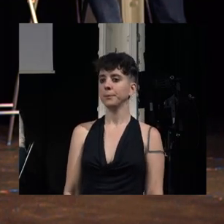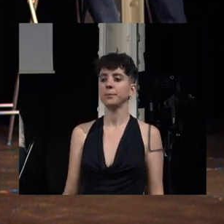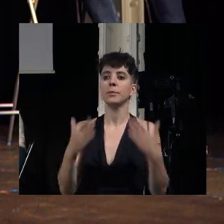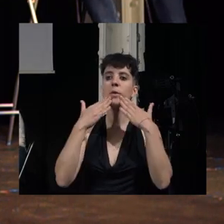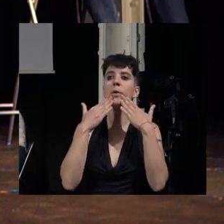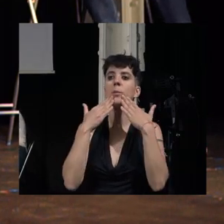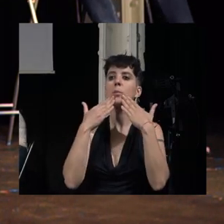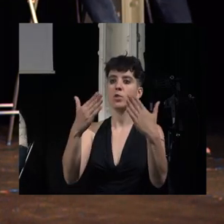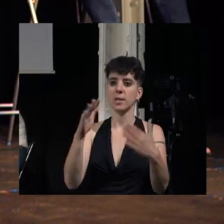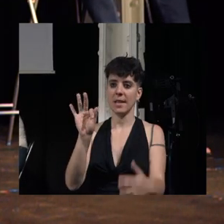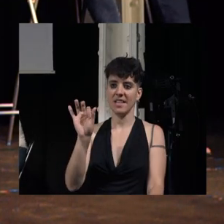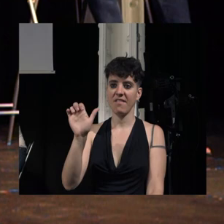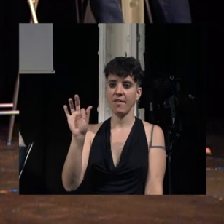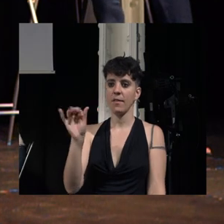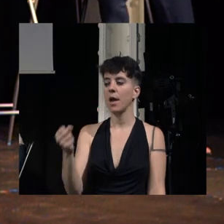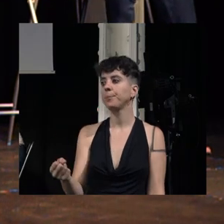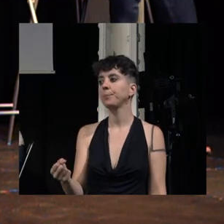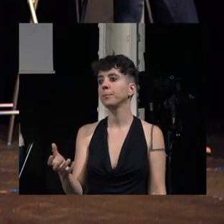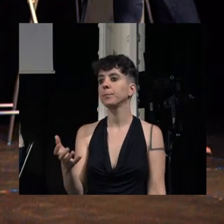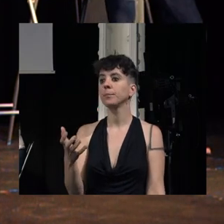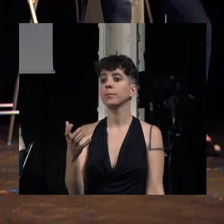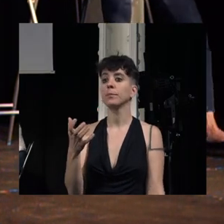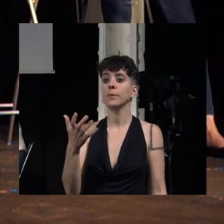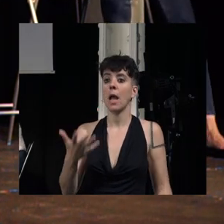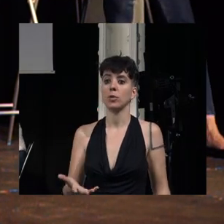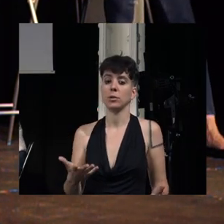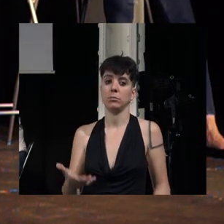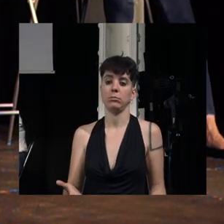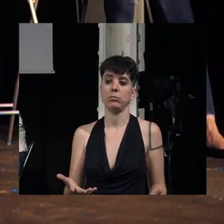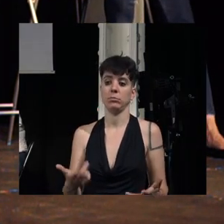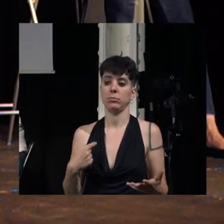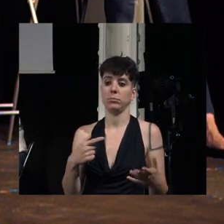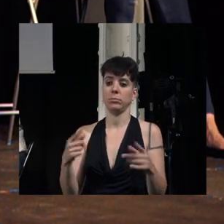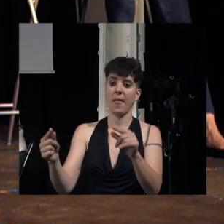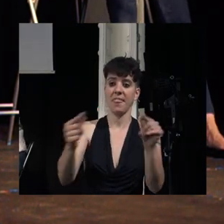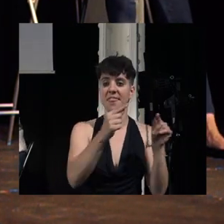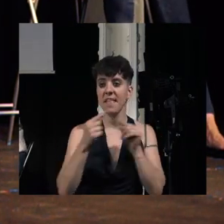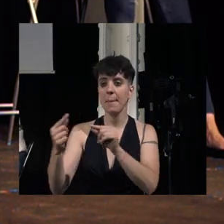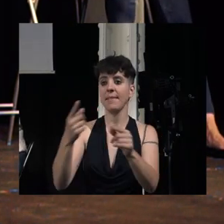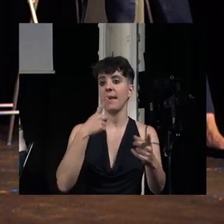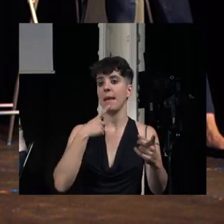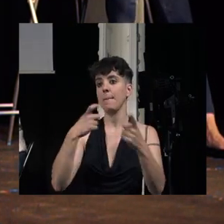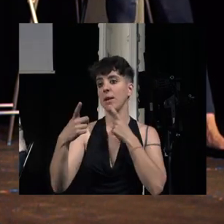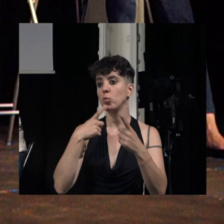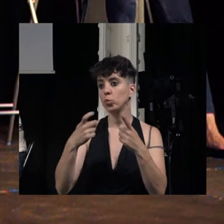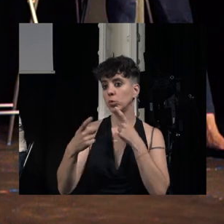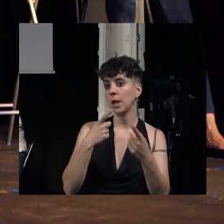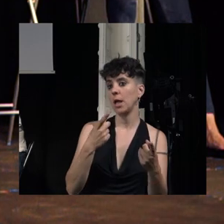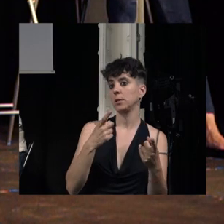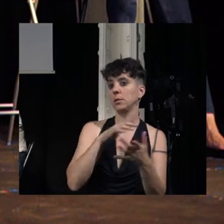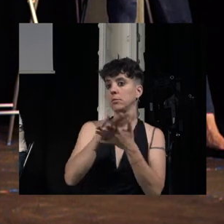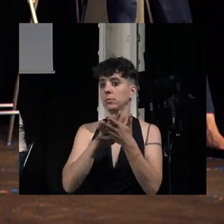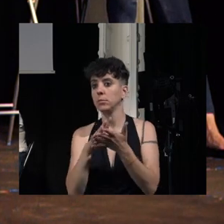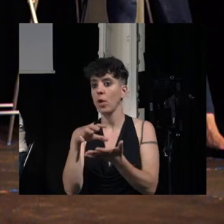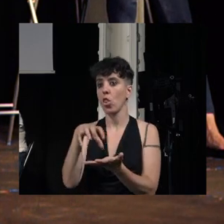Muchas gracias, Keza. Pues si os parece, ahora abrimos un poco un espacio de debate, de preguntas, de comentarios,